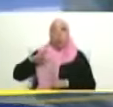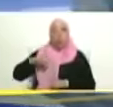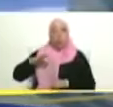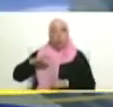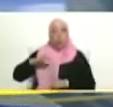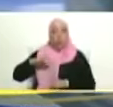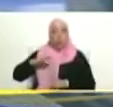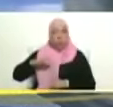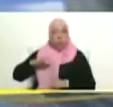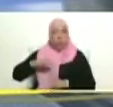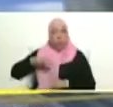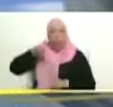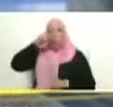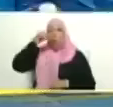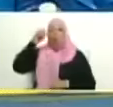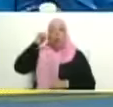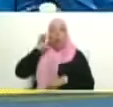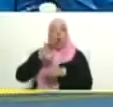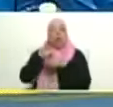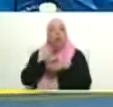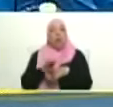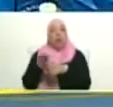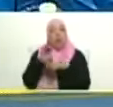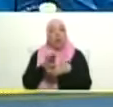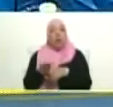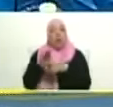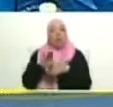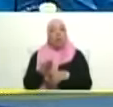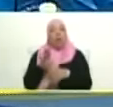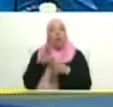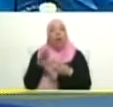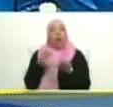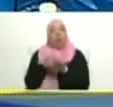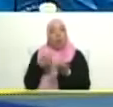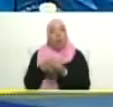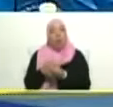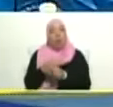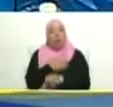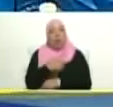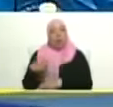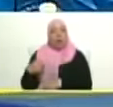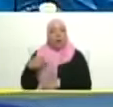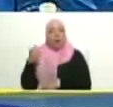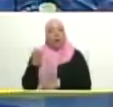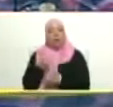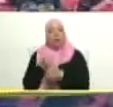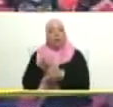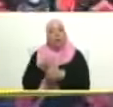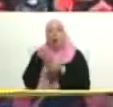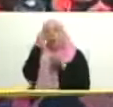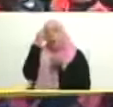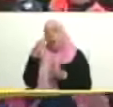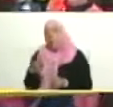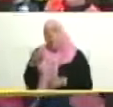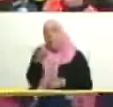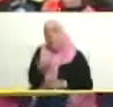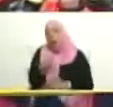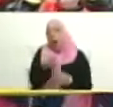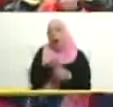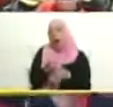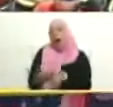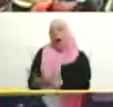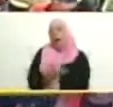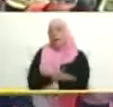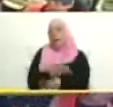funcionarias del 6CPC. Hay que cuidarlos, el prestigio que deben tener y el respeto que deben tener ante